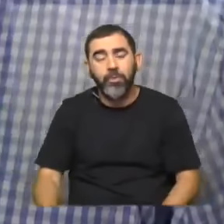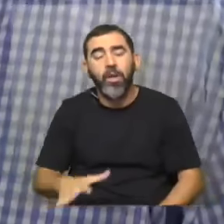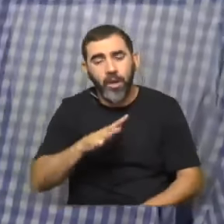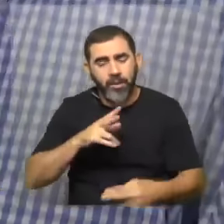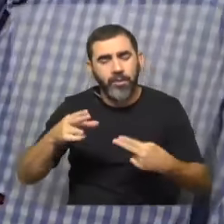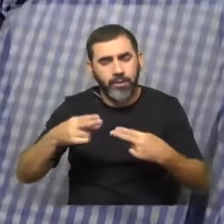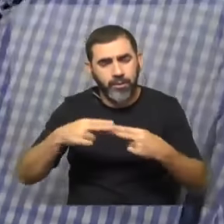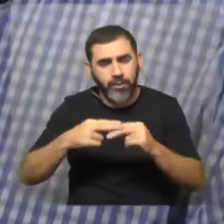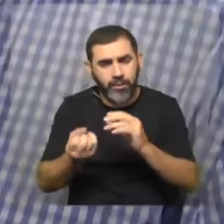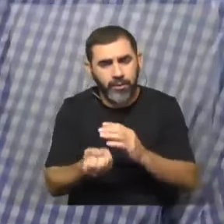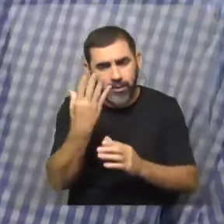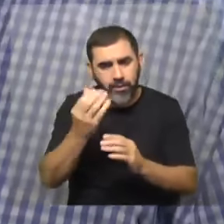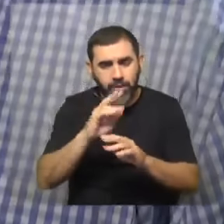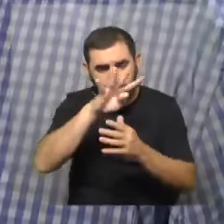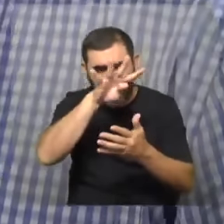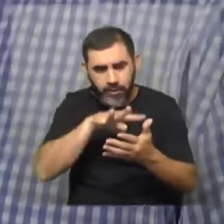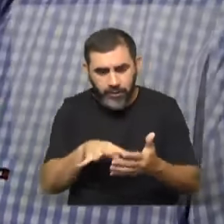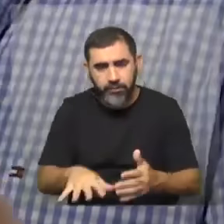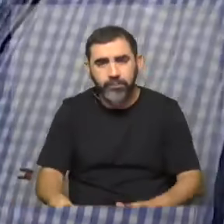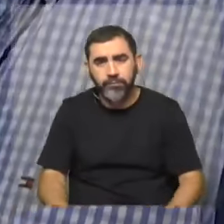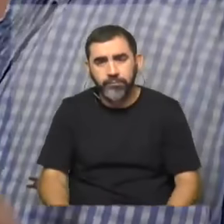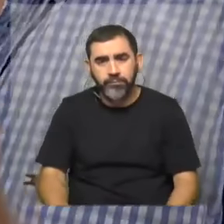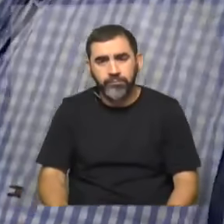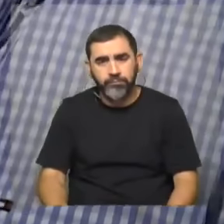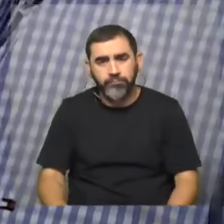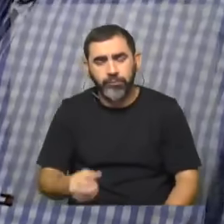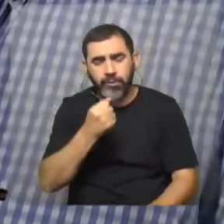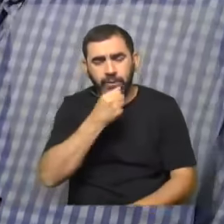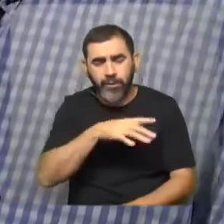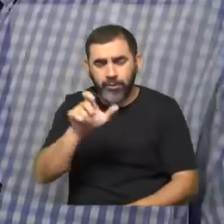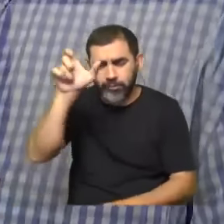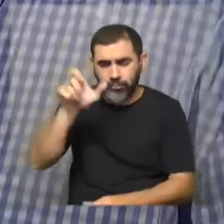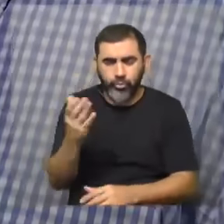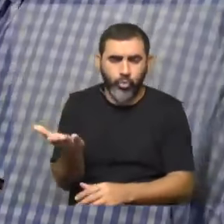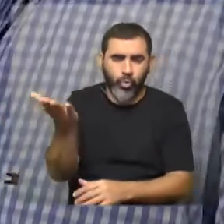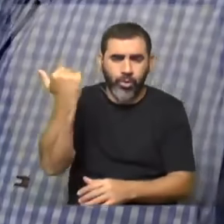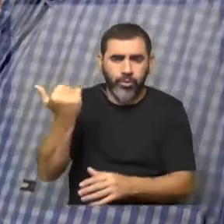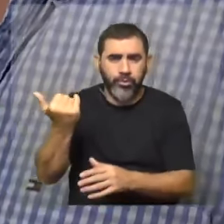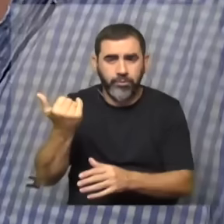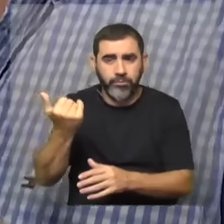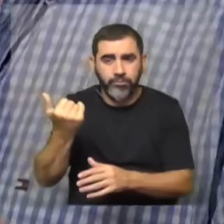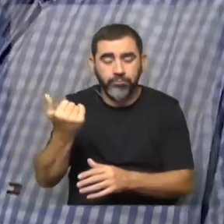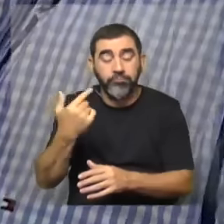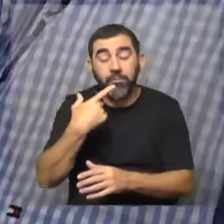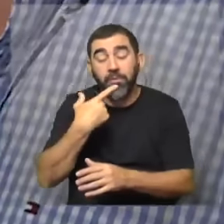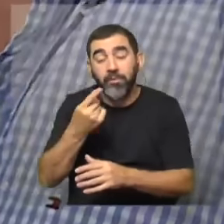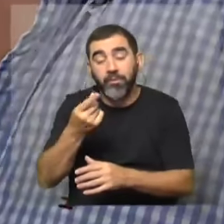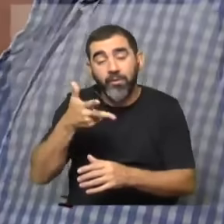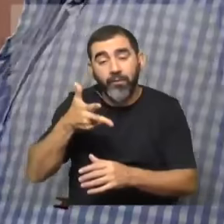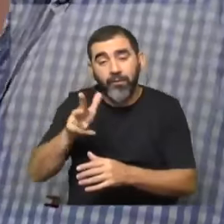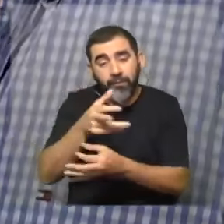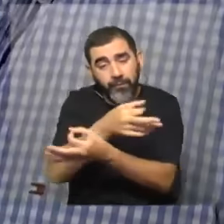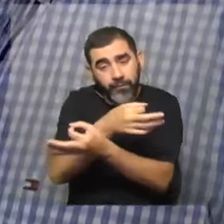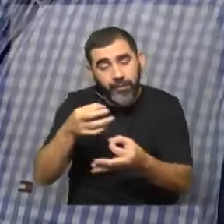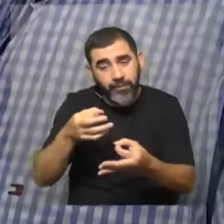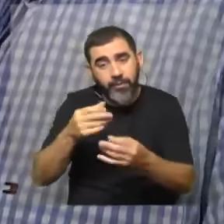internet ese informe se puede ver de los más prestigiosos adores de la época que llegan a la conclusión que la fecha adecuada